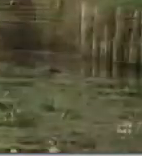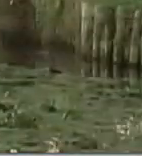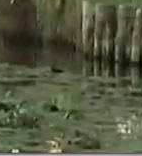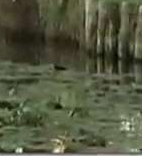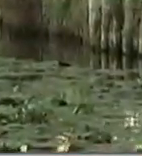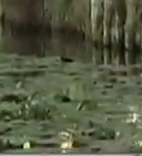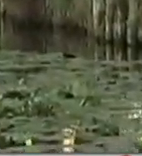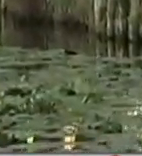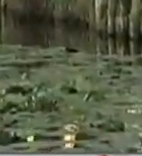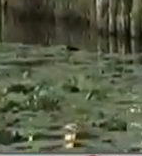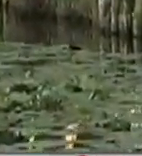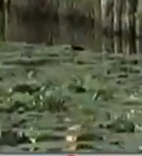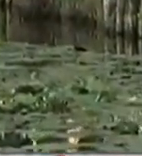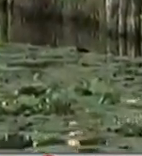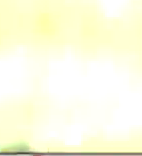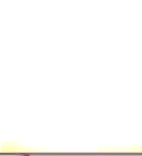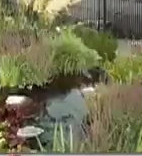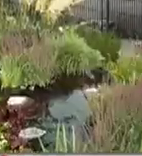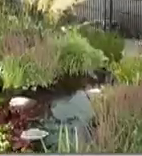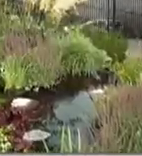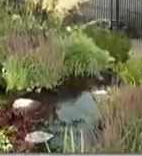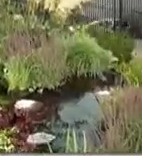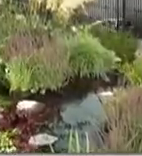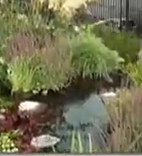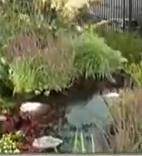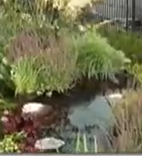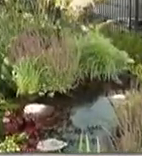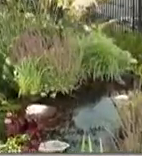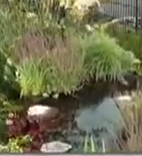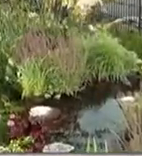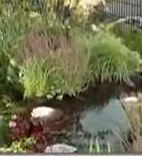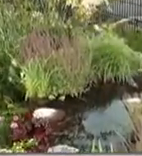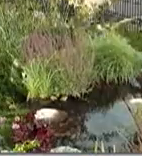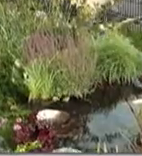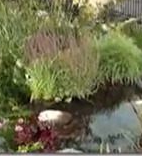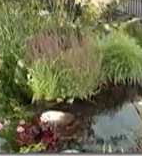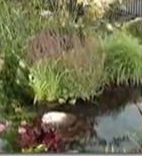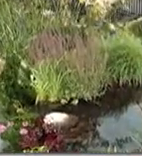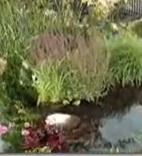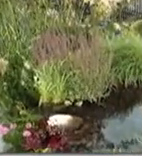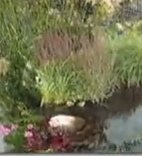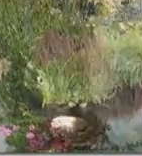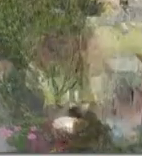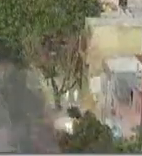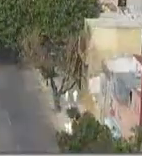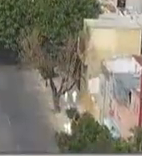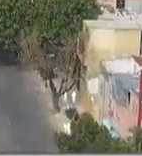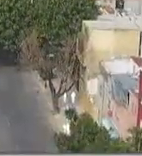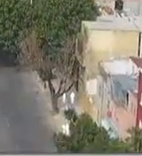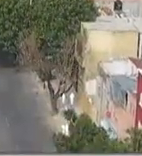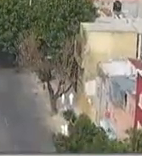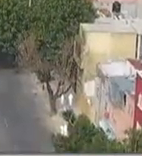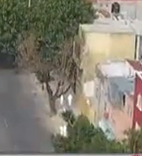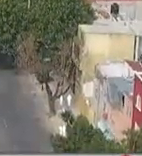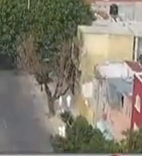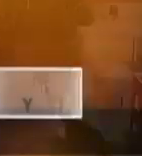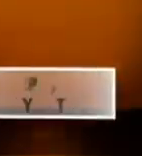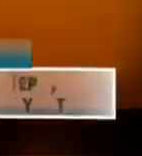habitamos, es vital volver al origen. Para México al Día, Omar Vera.